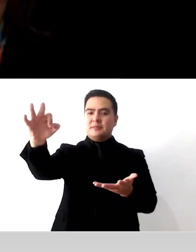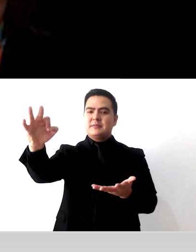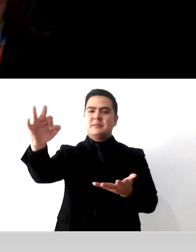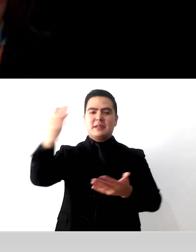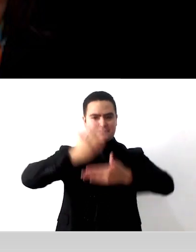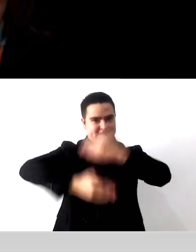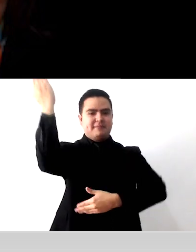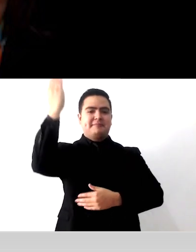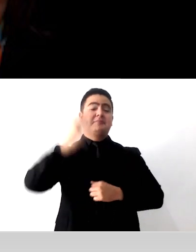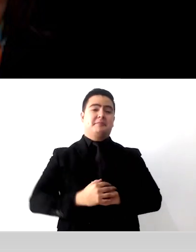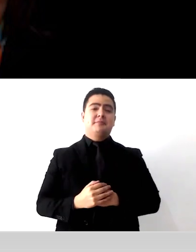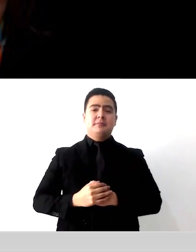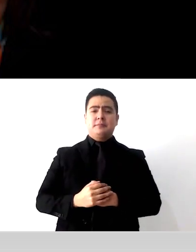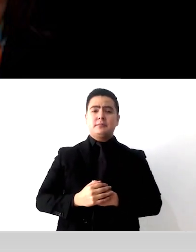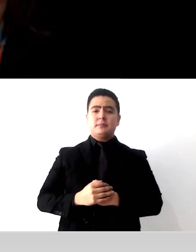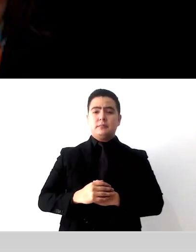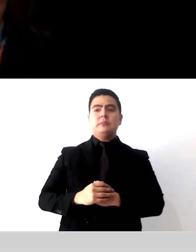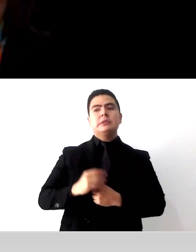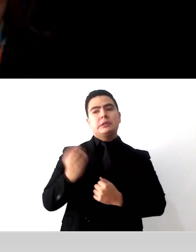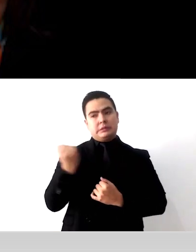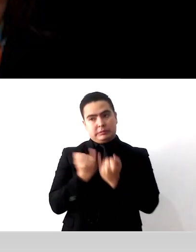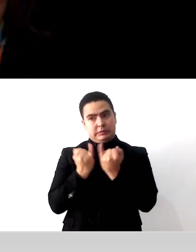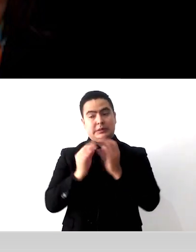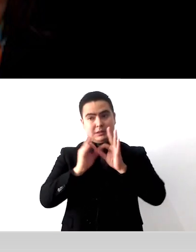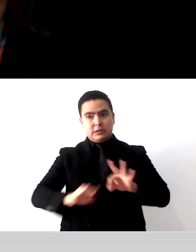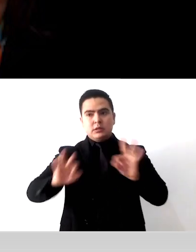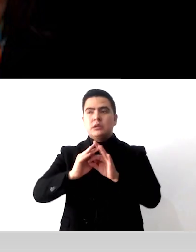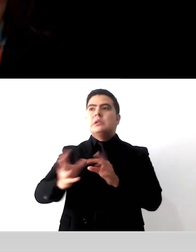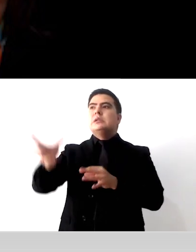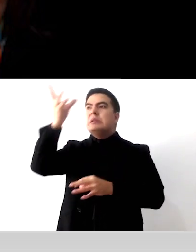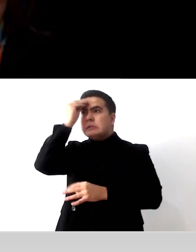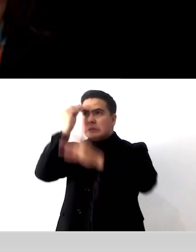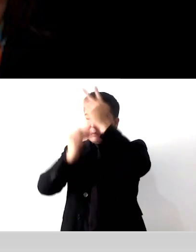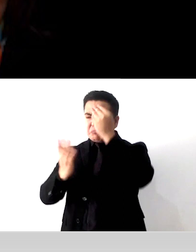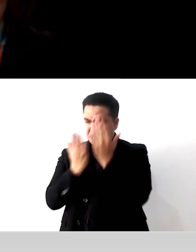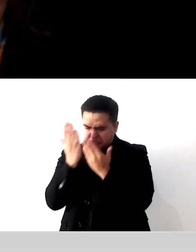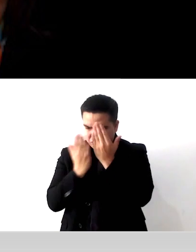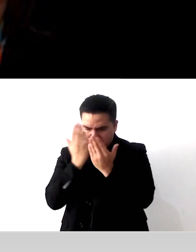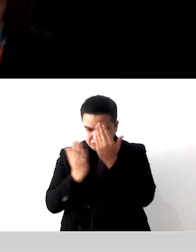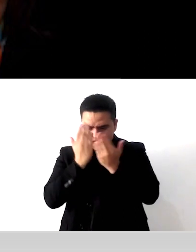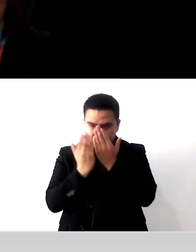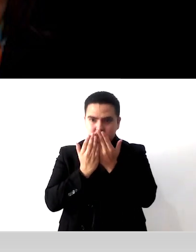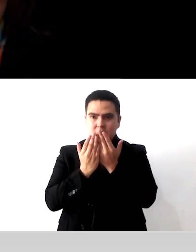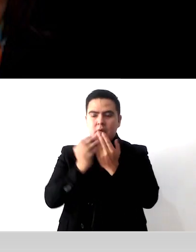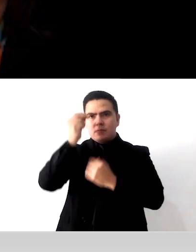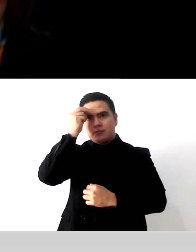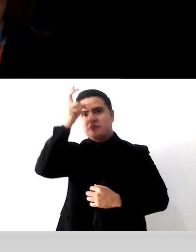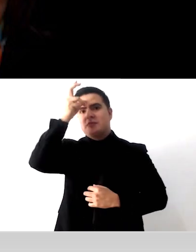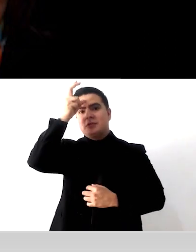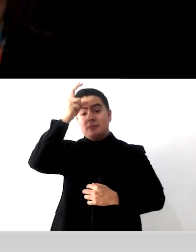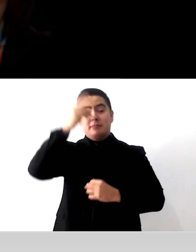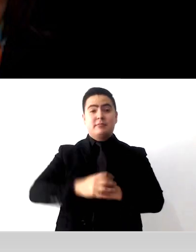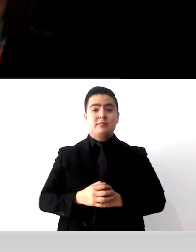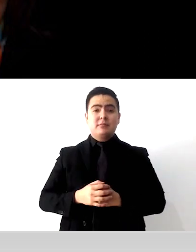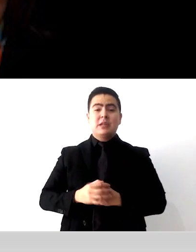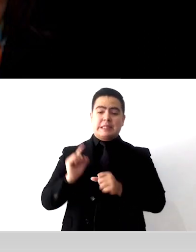que prepararnos para hacerlo también. No es nada más lograr la postulación y los votos, sino todos los